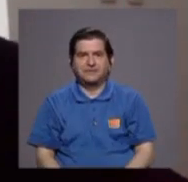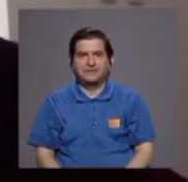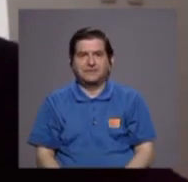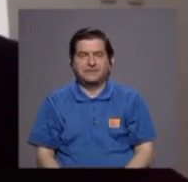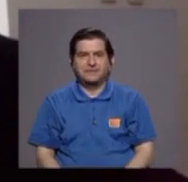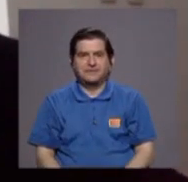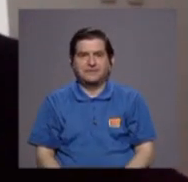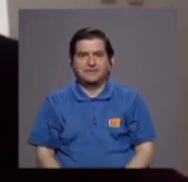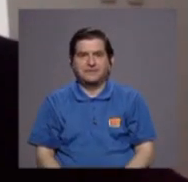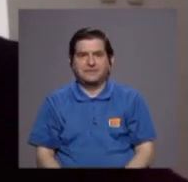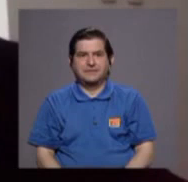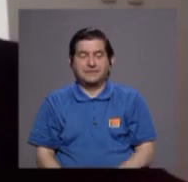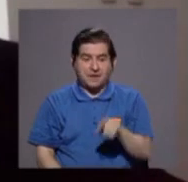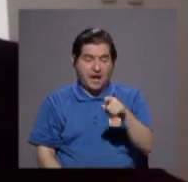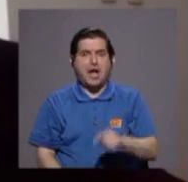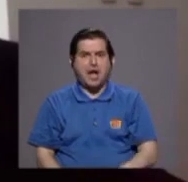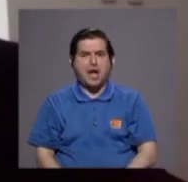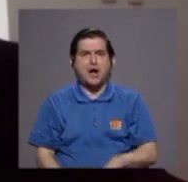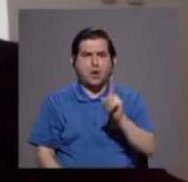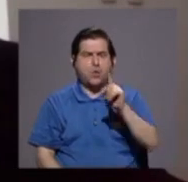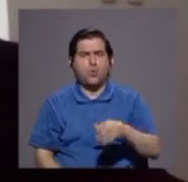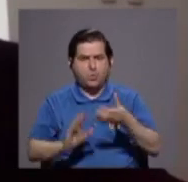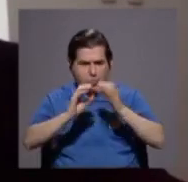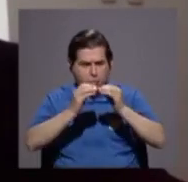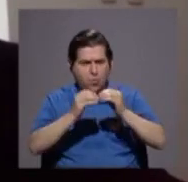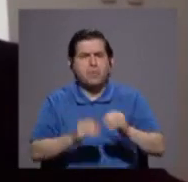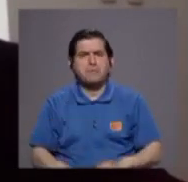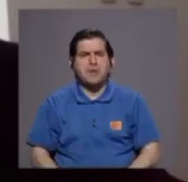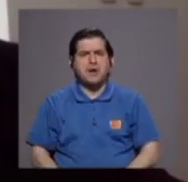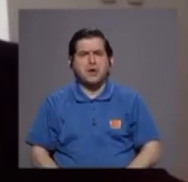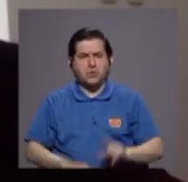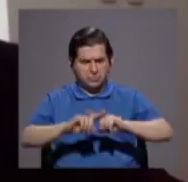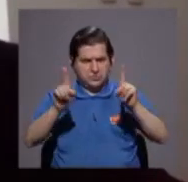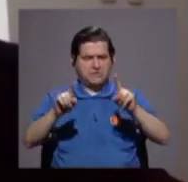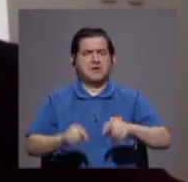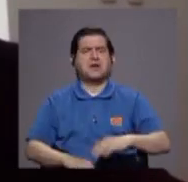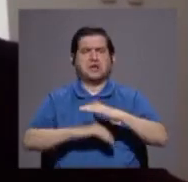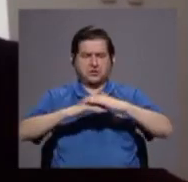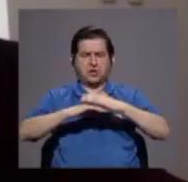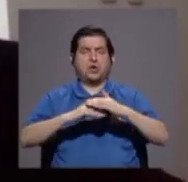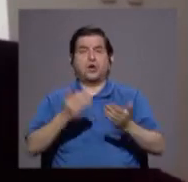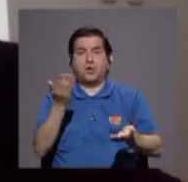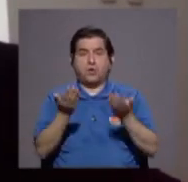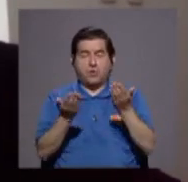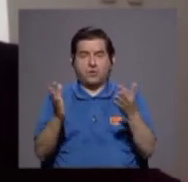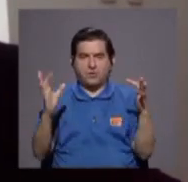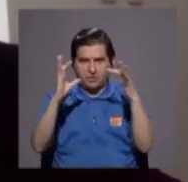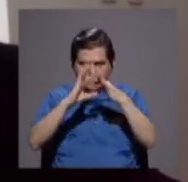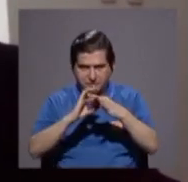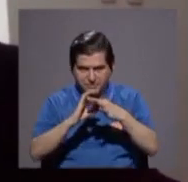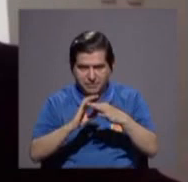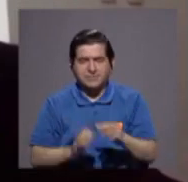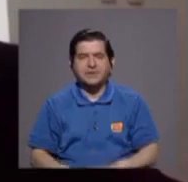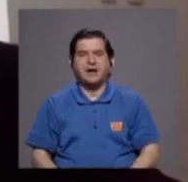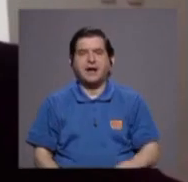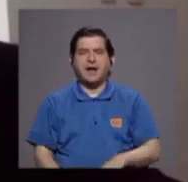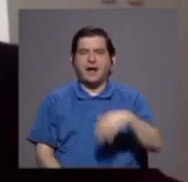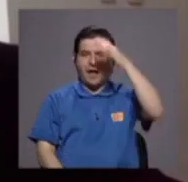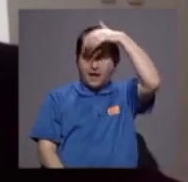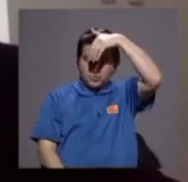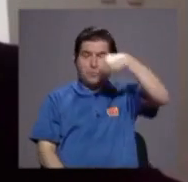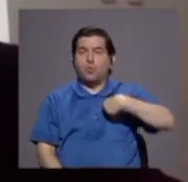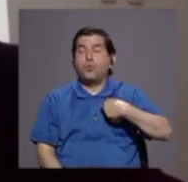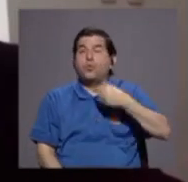un margen de diferencia bastante cómodo respecto a Trump. Entonces, uno podría suponer,